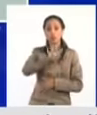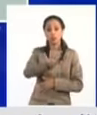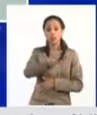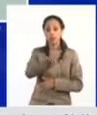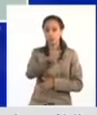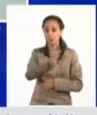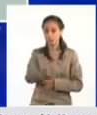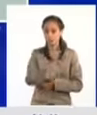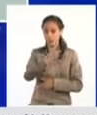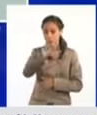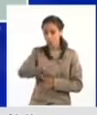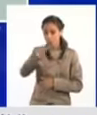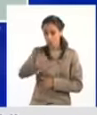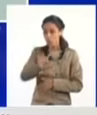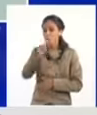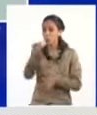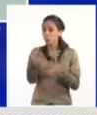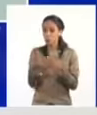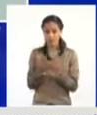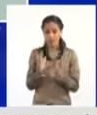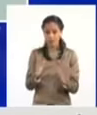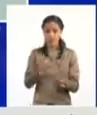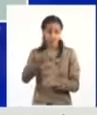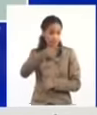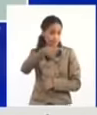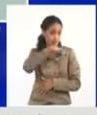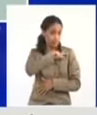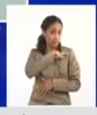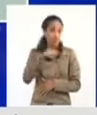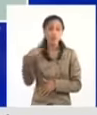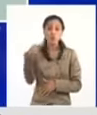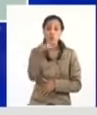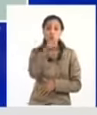28.419 casos en un solo día, el de ayer, Rusia